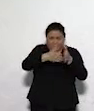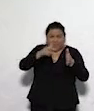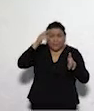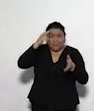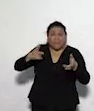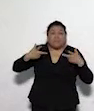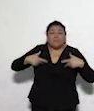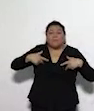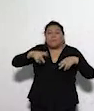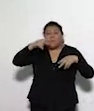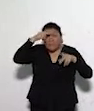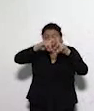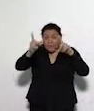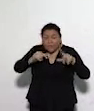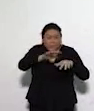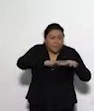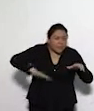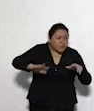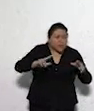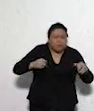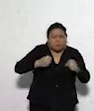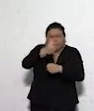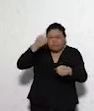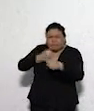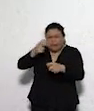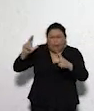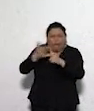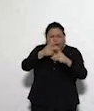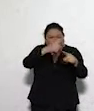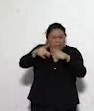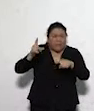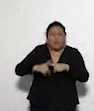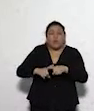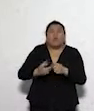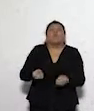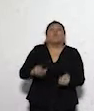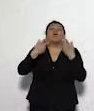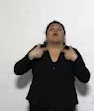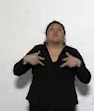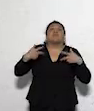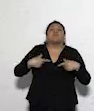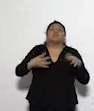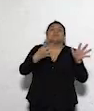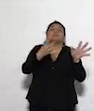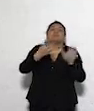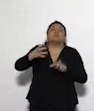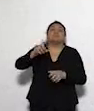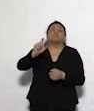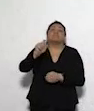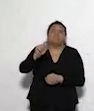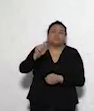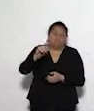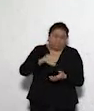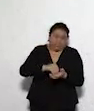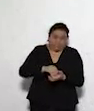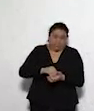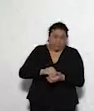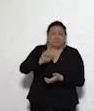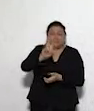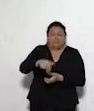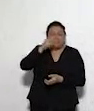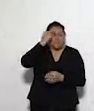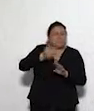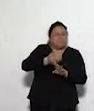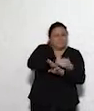del delito en nuestro país creció en 900,000, pasando de 23.3 a